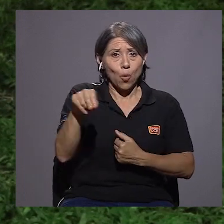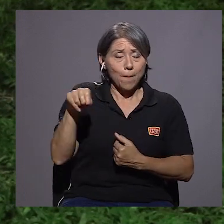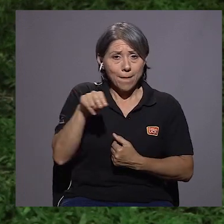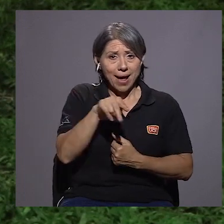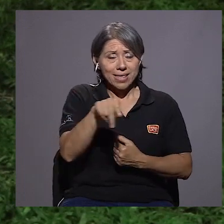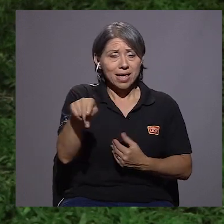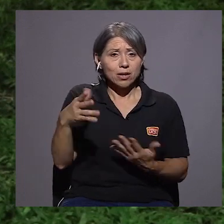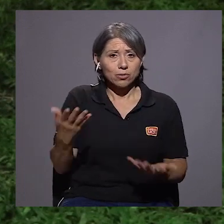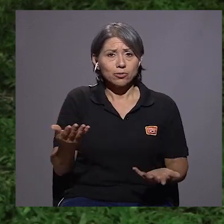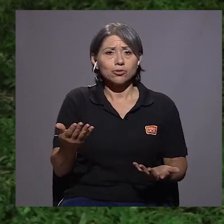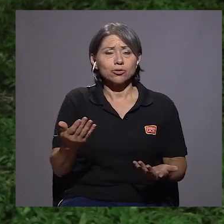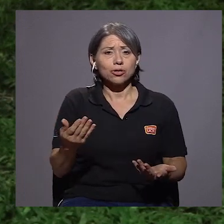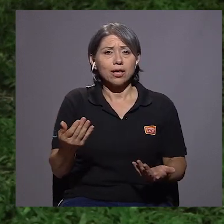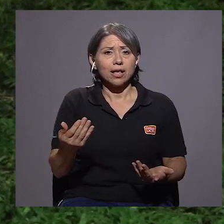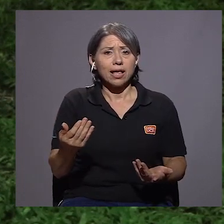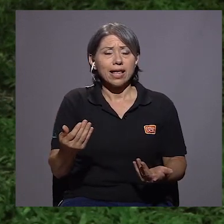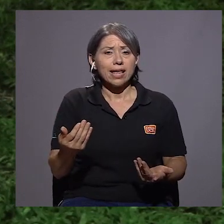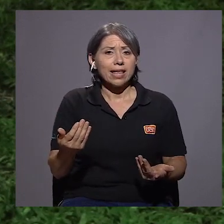que